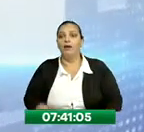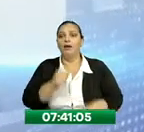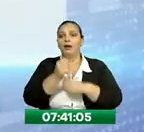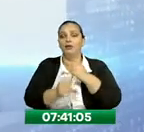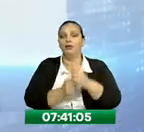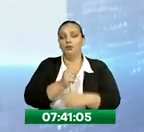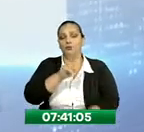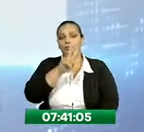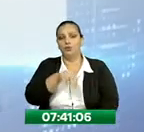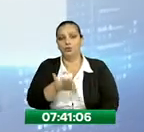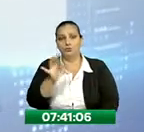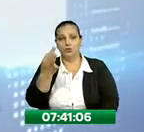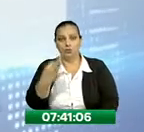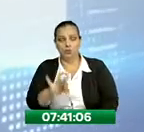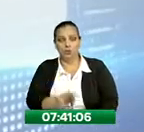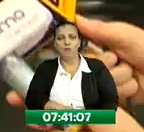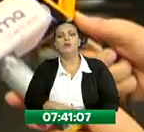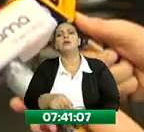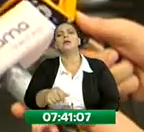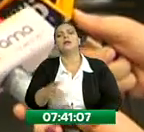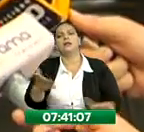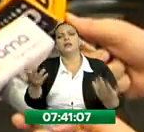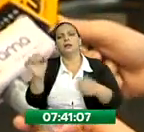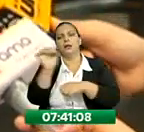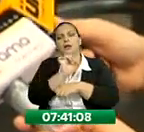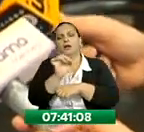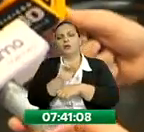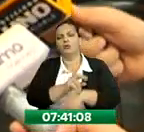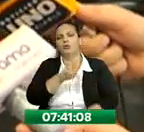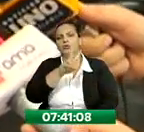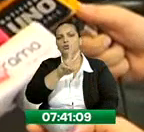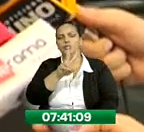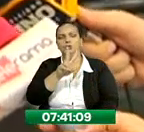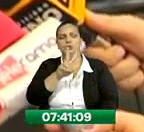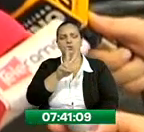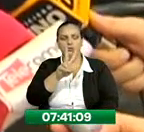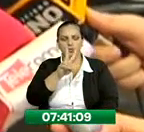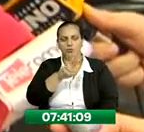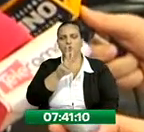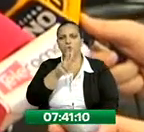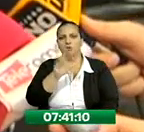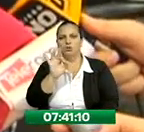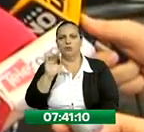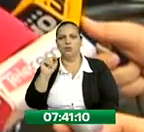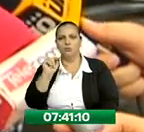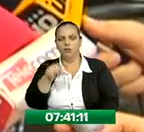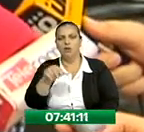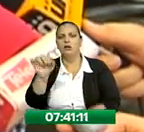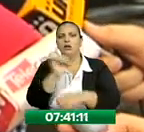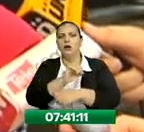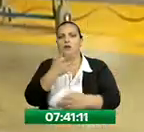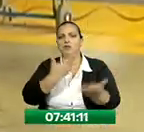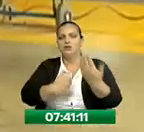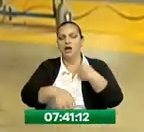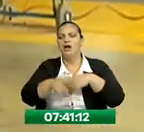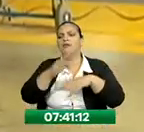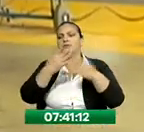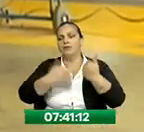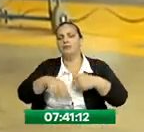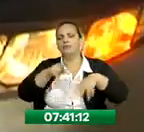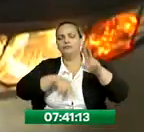mil vehículos ya han sido revisados. Las fallas más frecuentes que se dan acá en la revisión técnica vehicular son las luces de freno que no